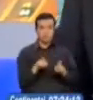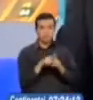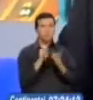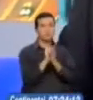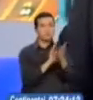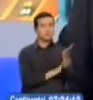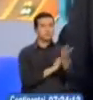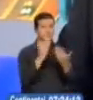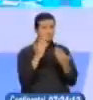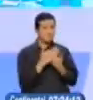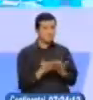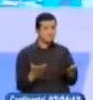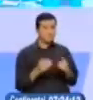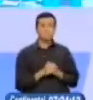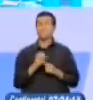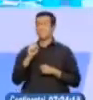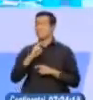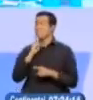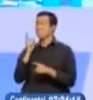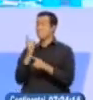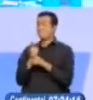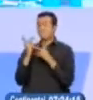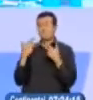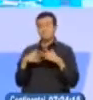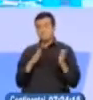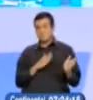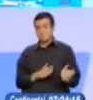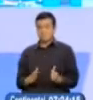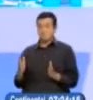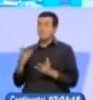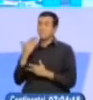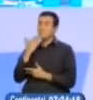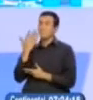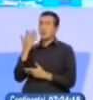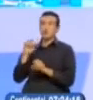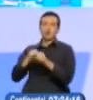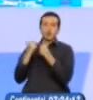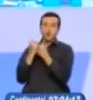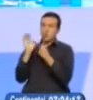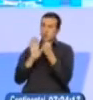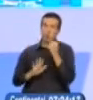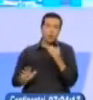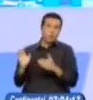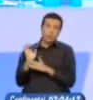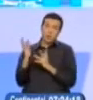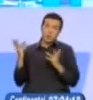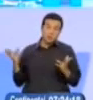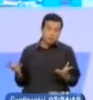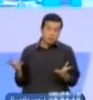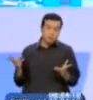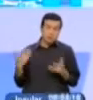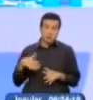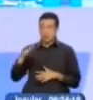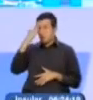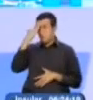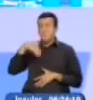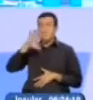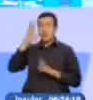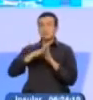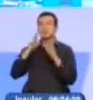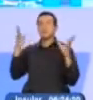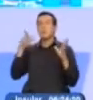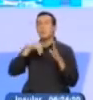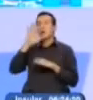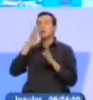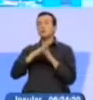proyecto político. Sí, porque en definitiva esa es la conformación social ecuatoriana. Hay el grupo mayoritario es